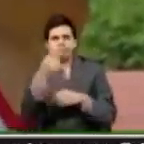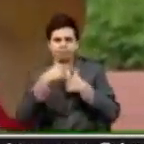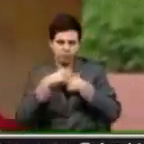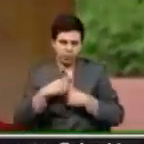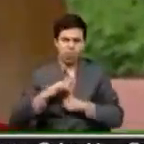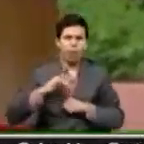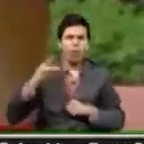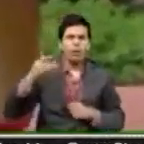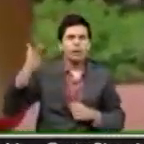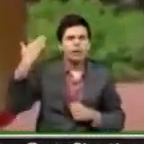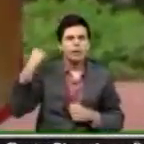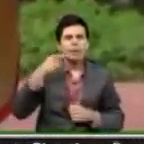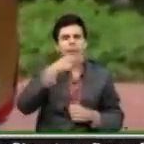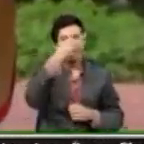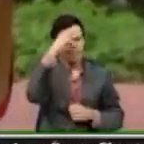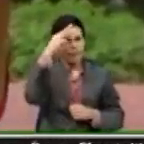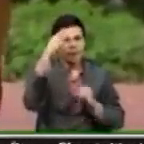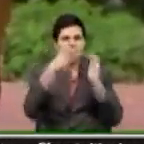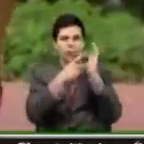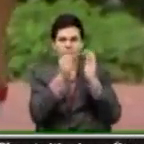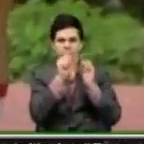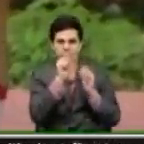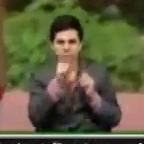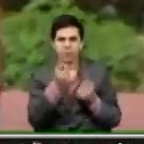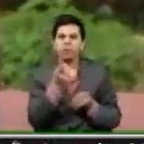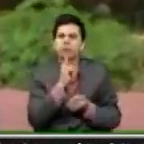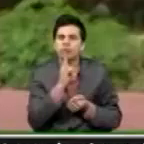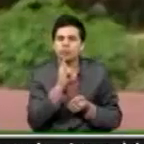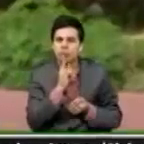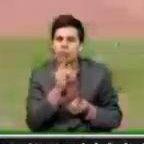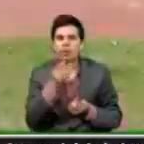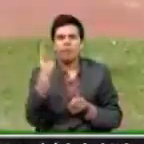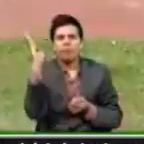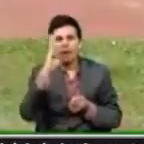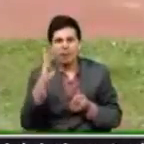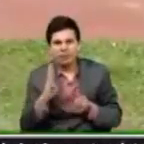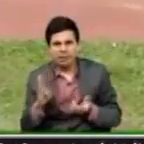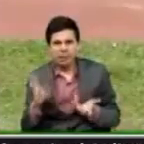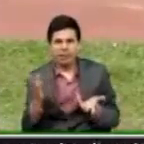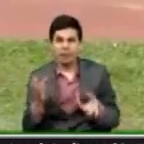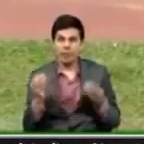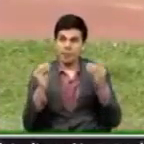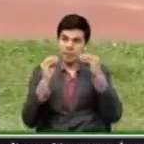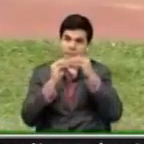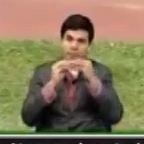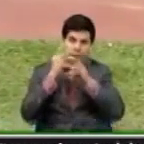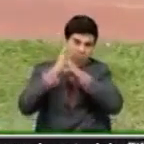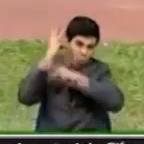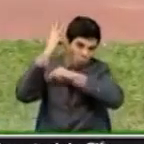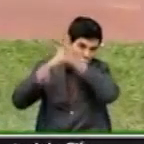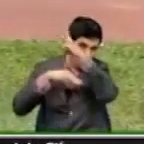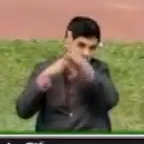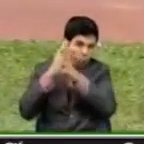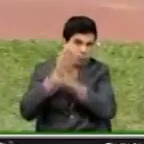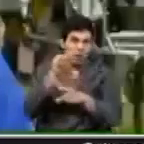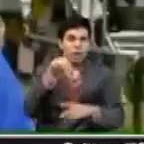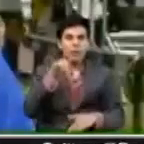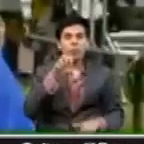oro conseguidas en Guadalajara 2011, Indianápolis y San Paulo 2012, y el bronce del Mundial de Nueva Zelanda, entre